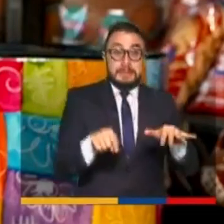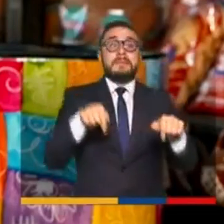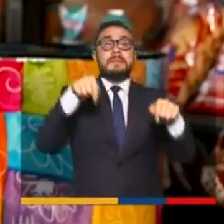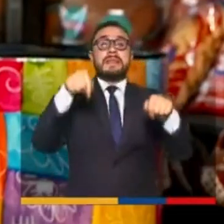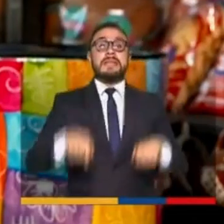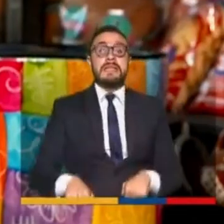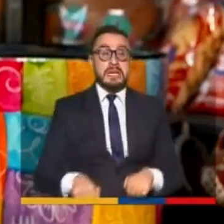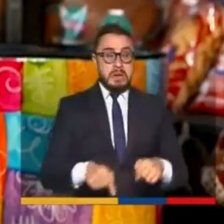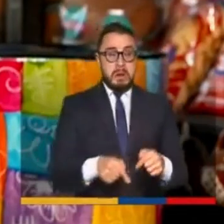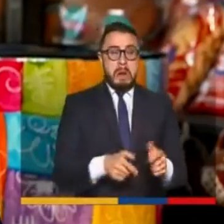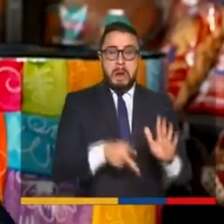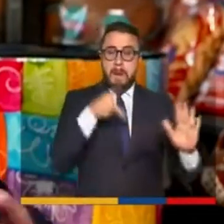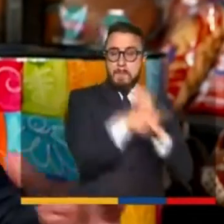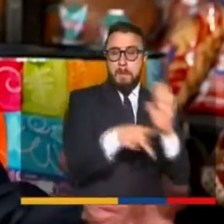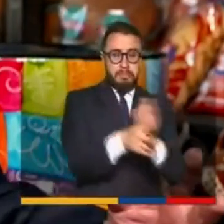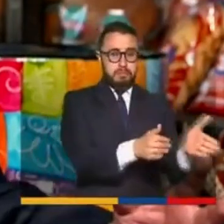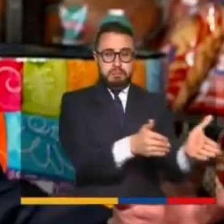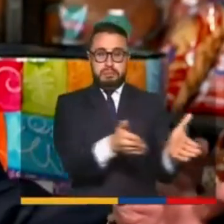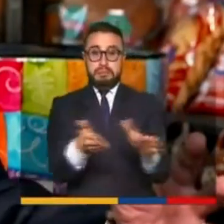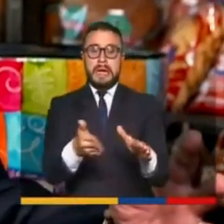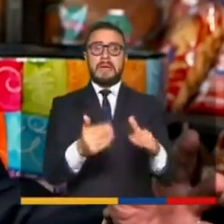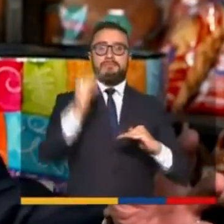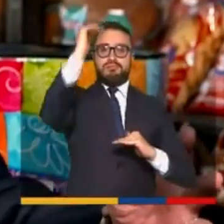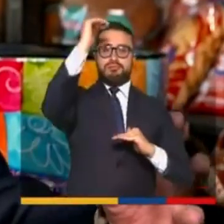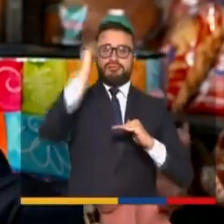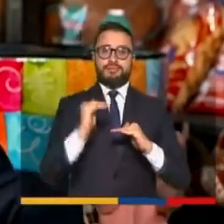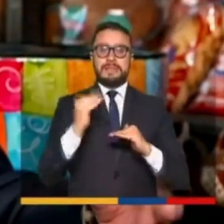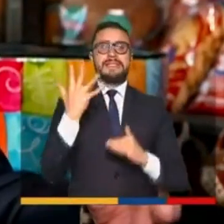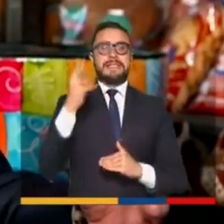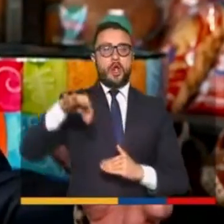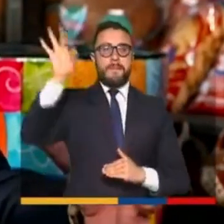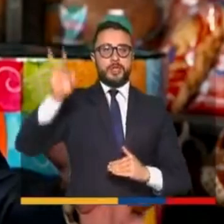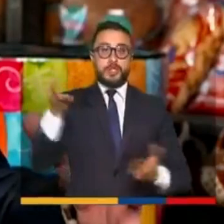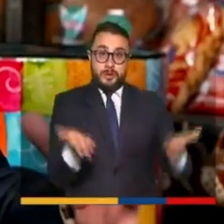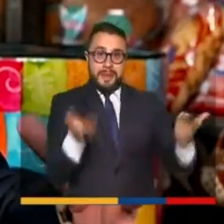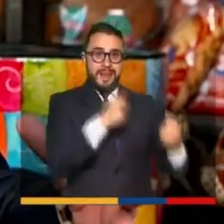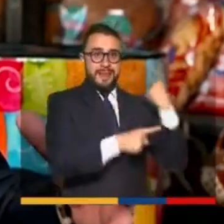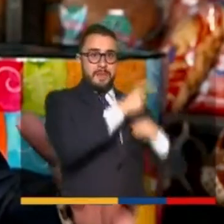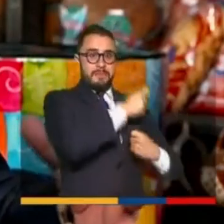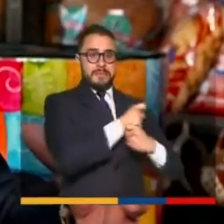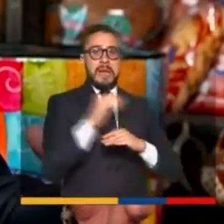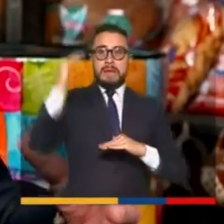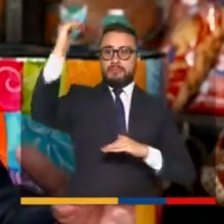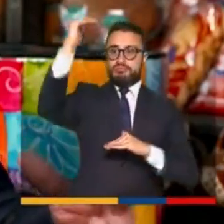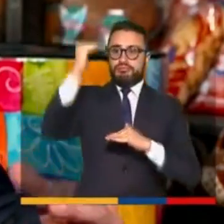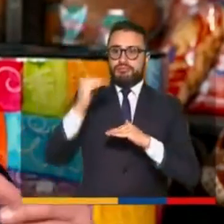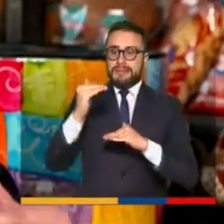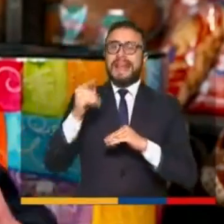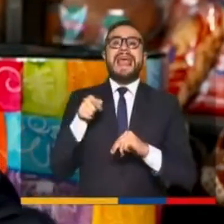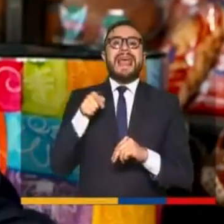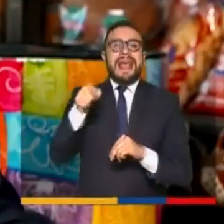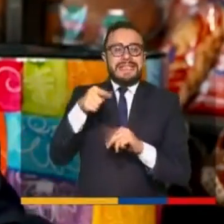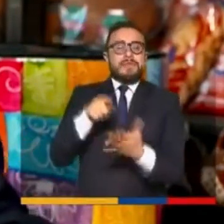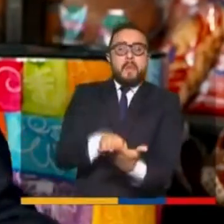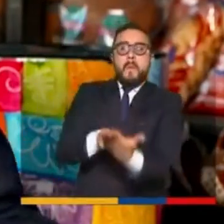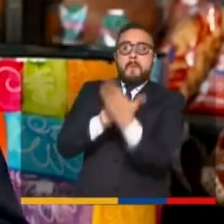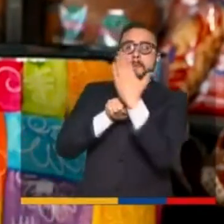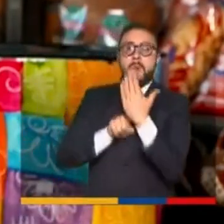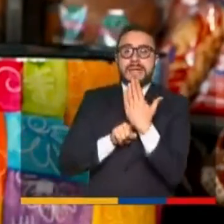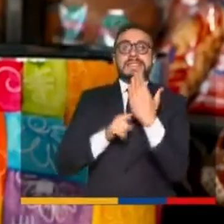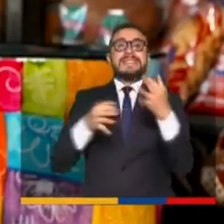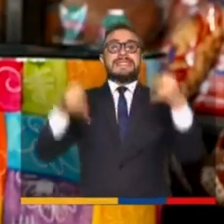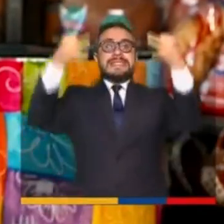los homicidios comparado con el año anterior. Un indicador que tiene que ver con la seguridad, que ojalá